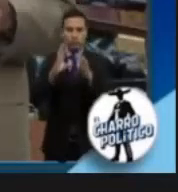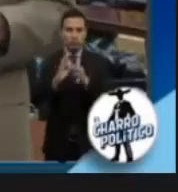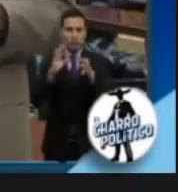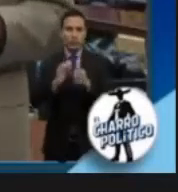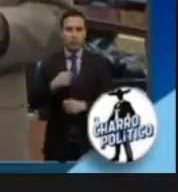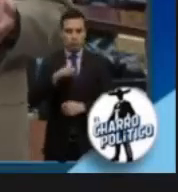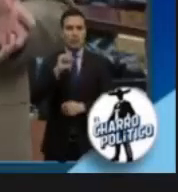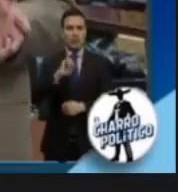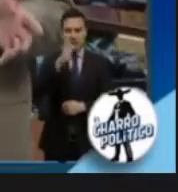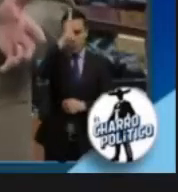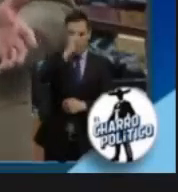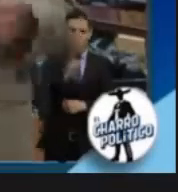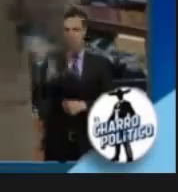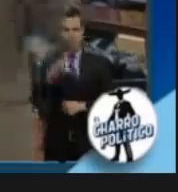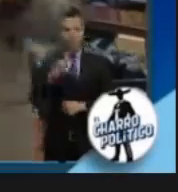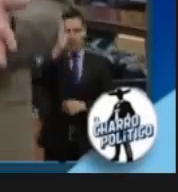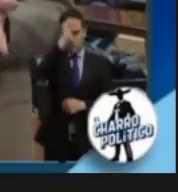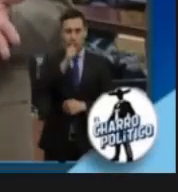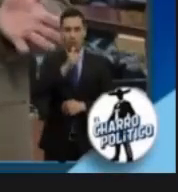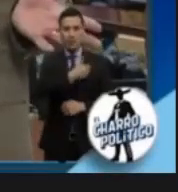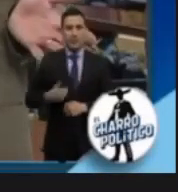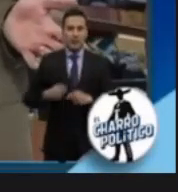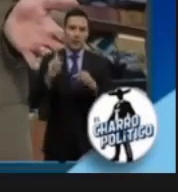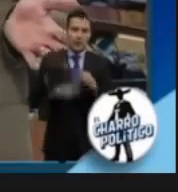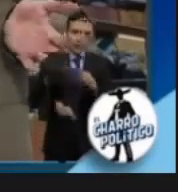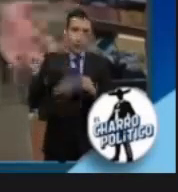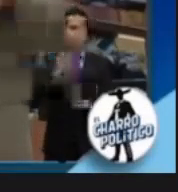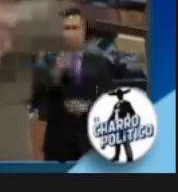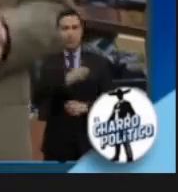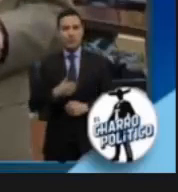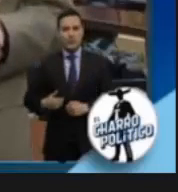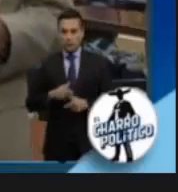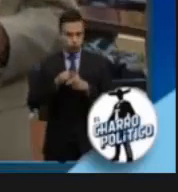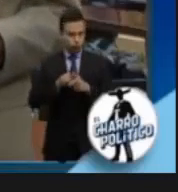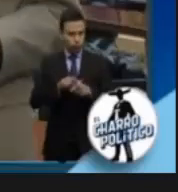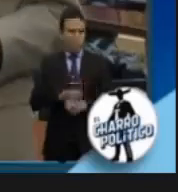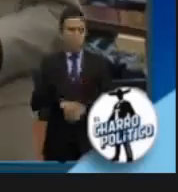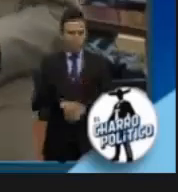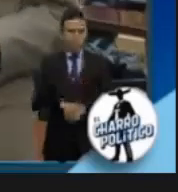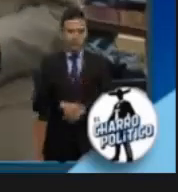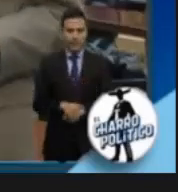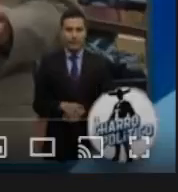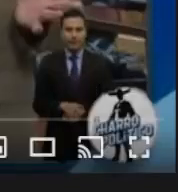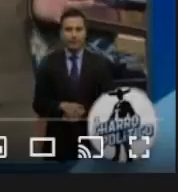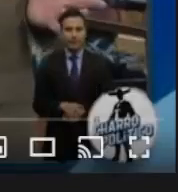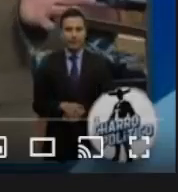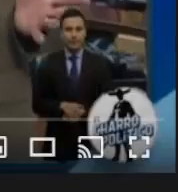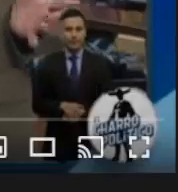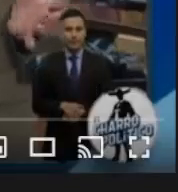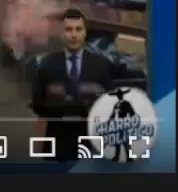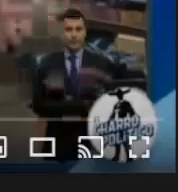que el titular del Poder Ejecutivo Federal continúe con el mandato constitucional para el que fue electo en 2018. Las